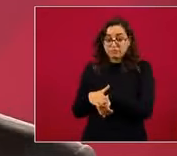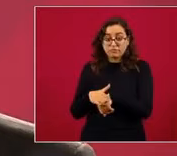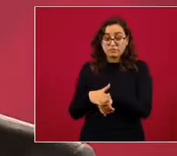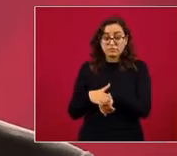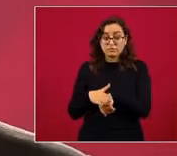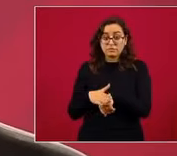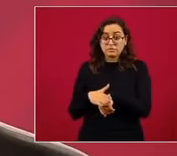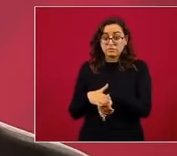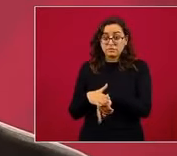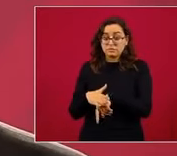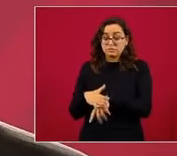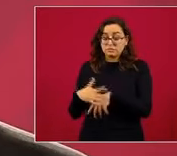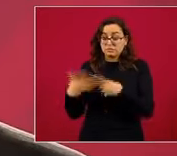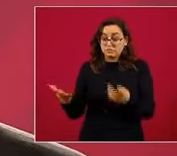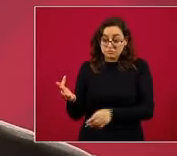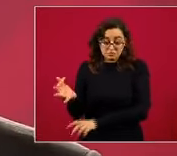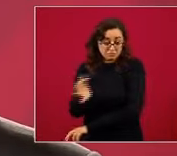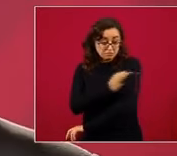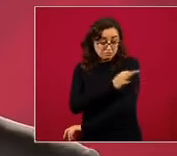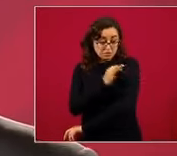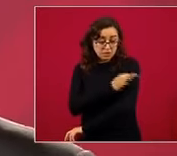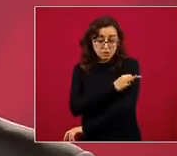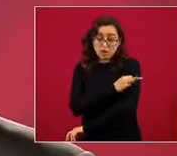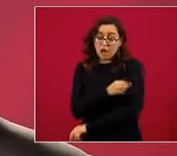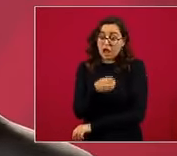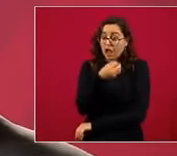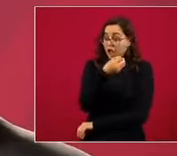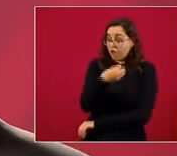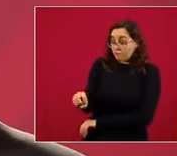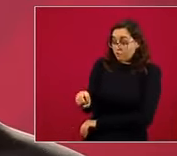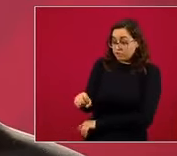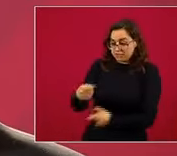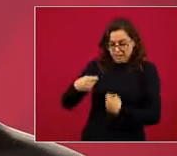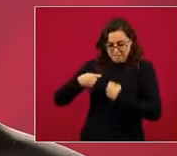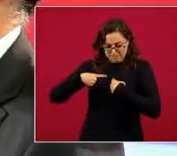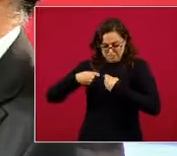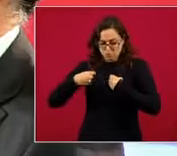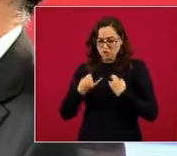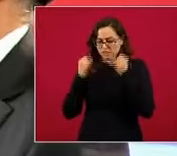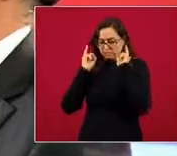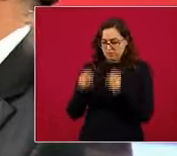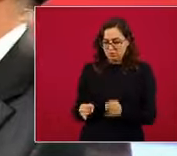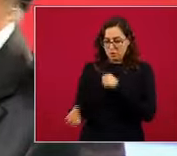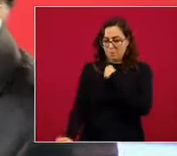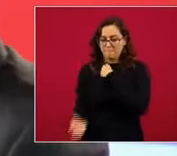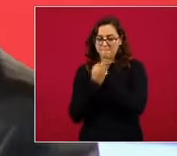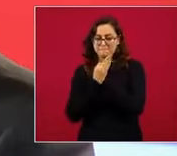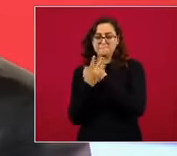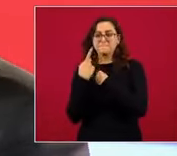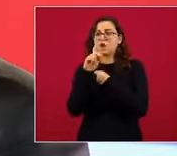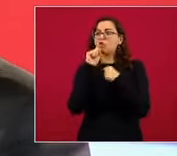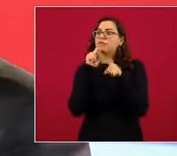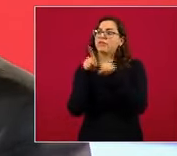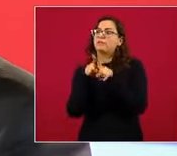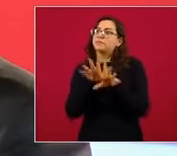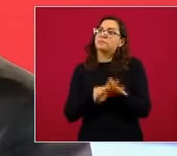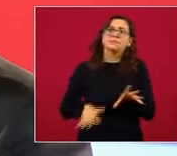utilizar un instrumento de precaución que en parte nos protege a nosotros mismos y en mucho protege a todos los